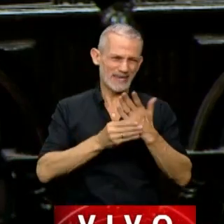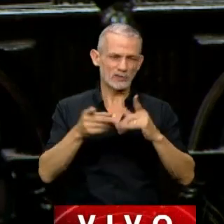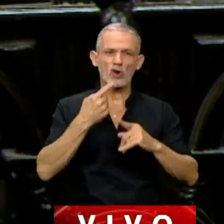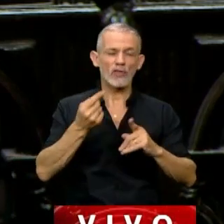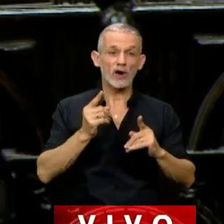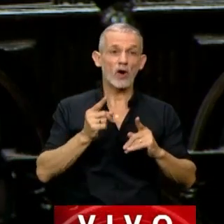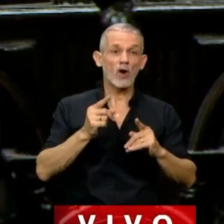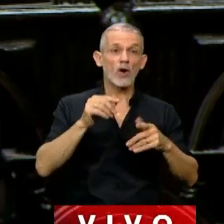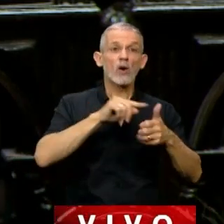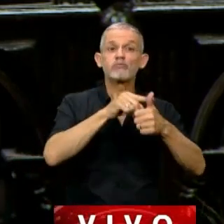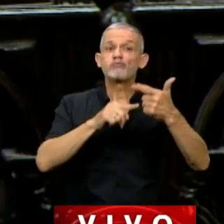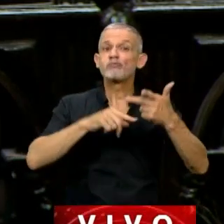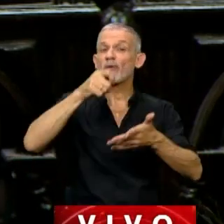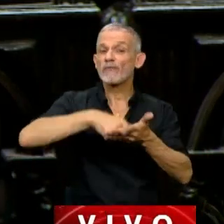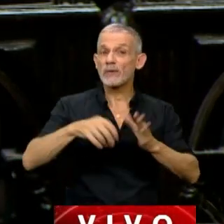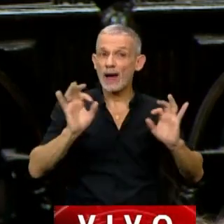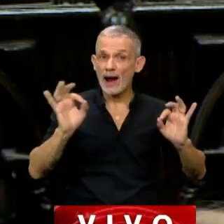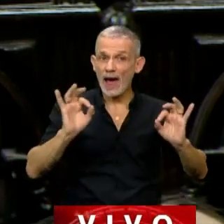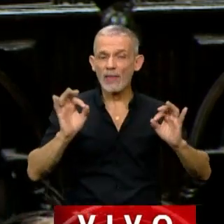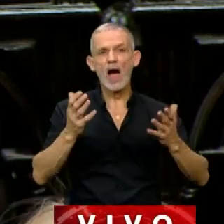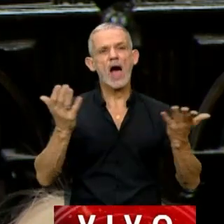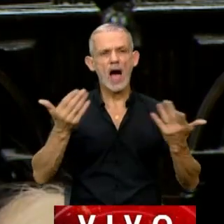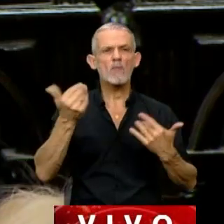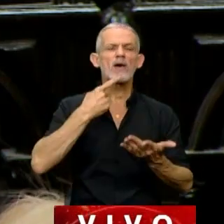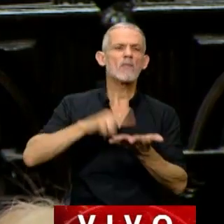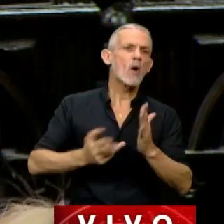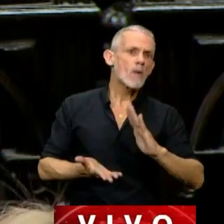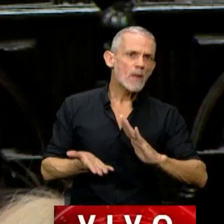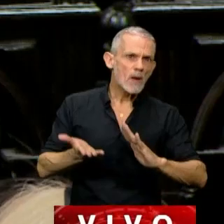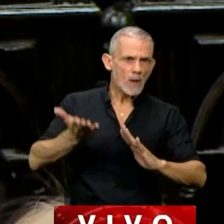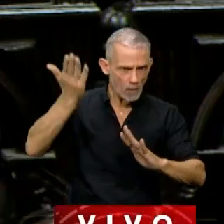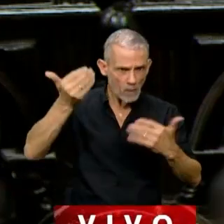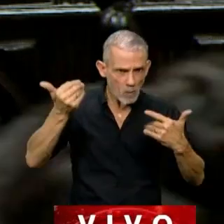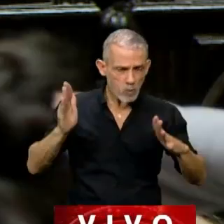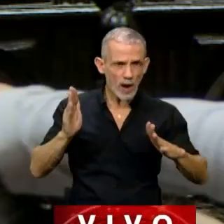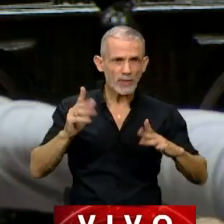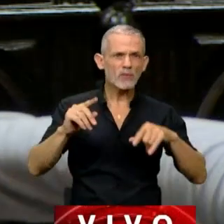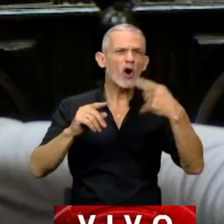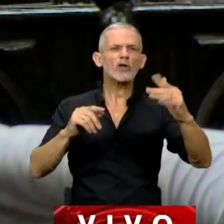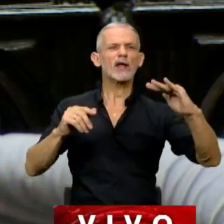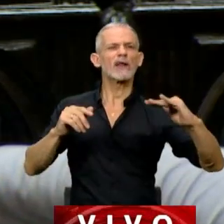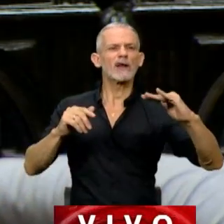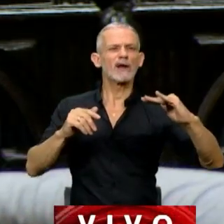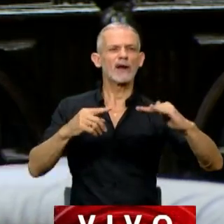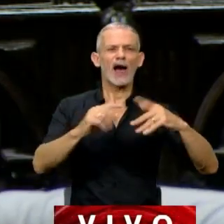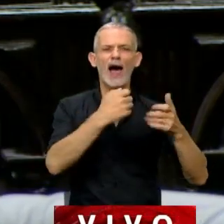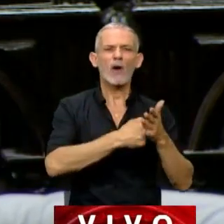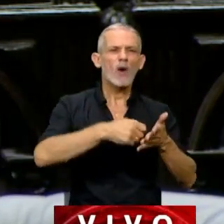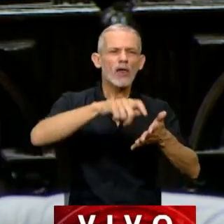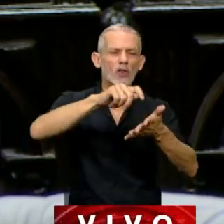que no firma este consenso puede aumentar más los impuestos que el resto de los que